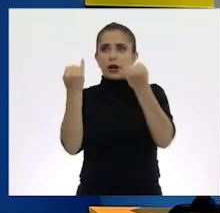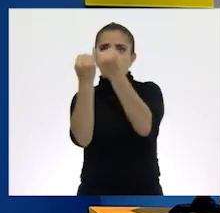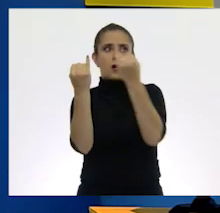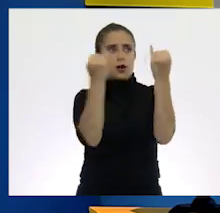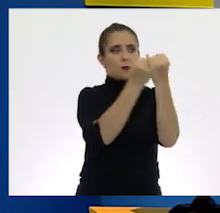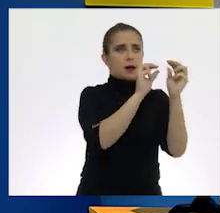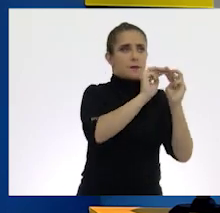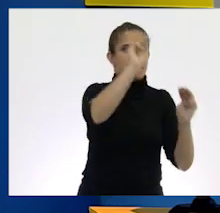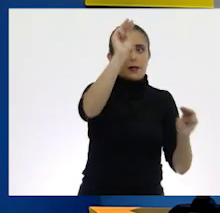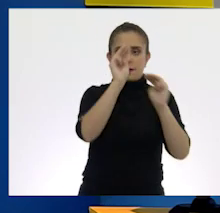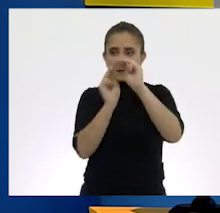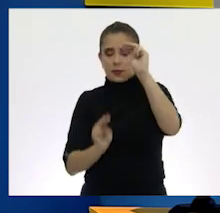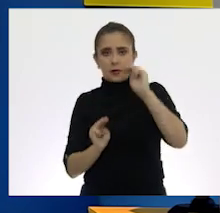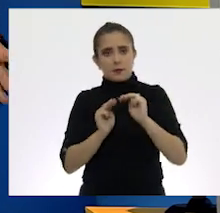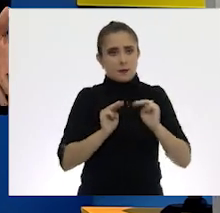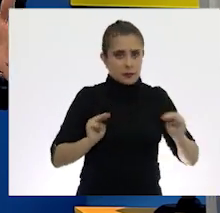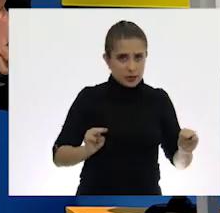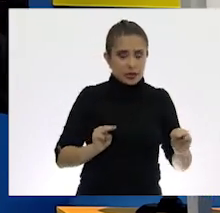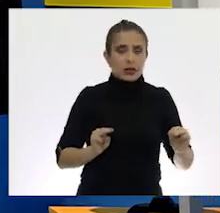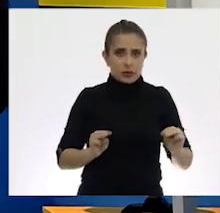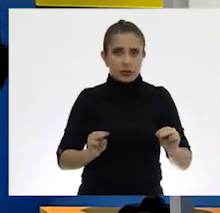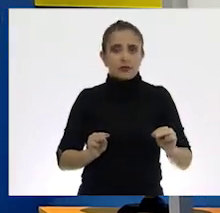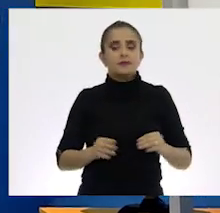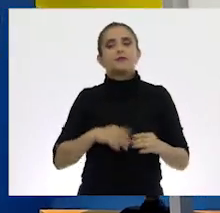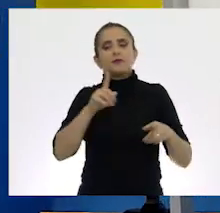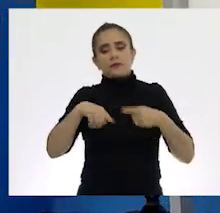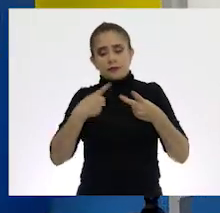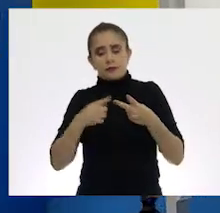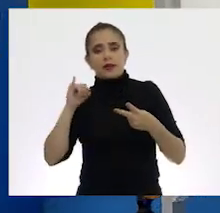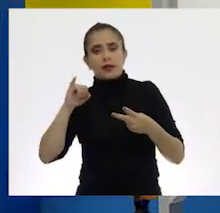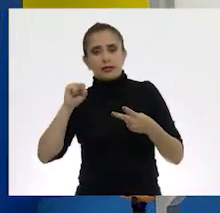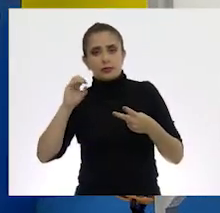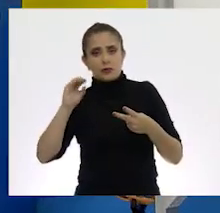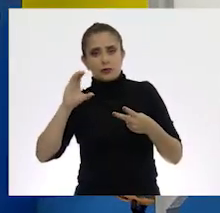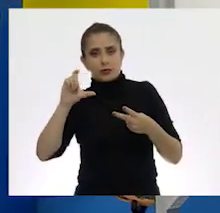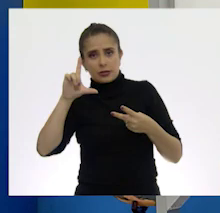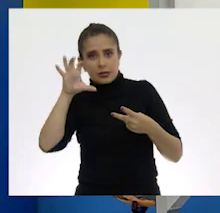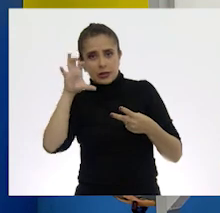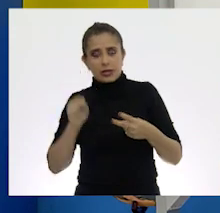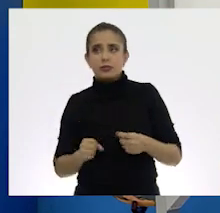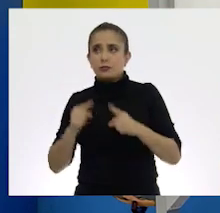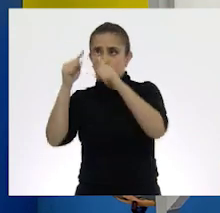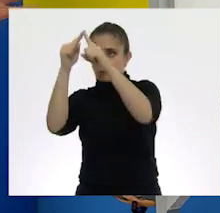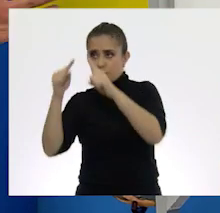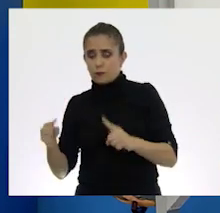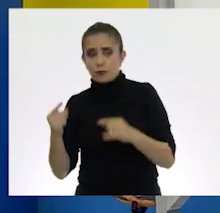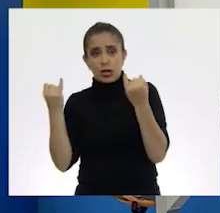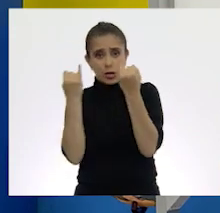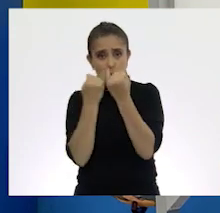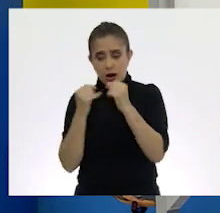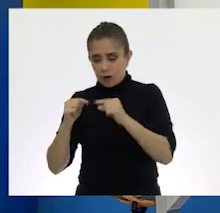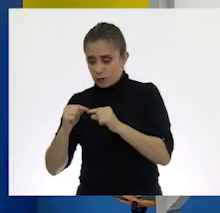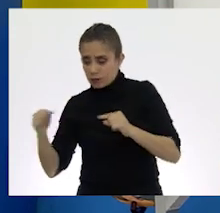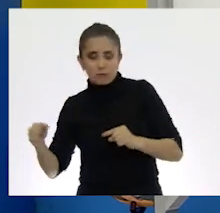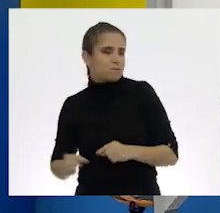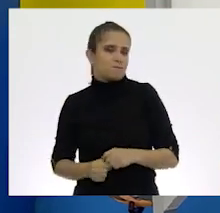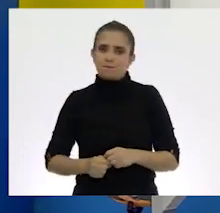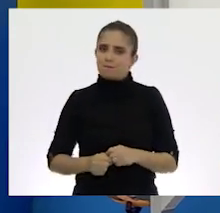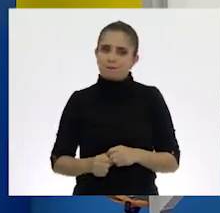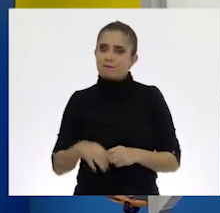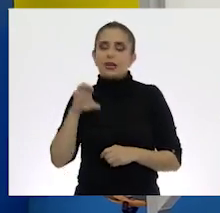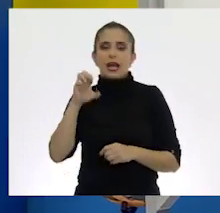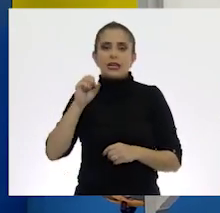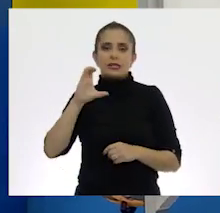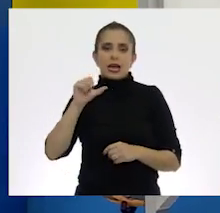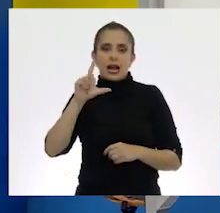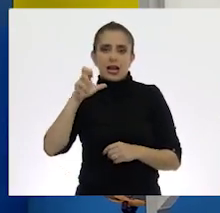iguales. Ya no digamos el siguiente, que fue el isósceles, cuyas dos medidas son iguales, y el escaleno, ninguno de sus tres lados